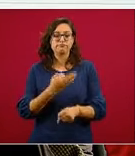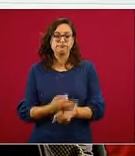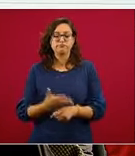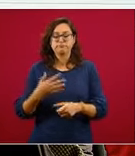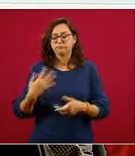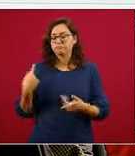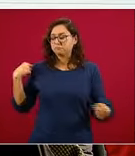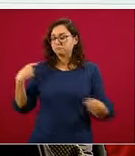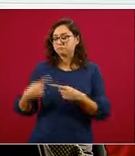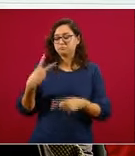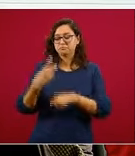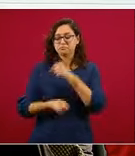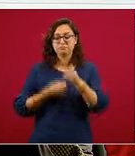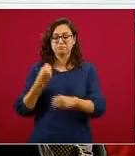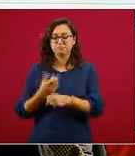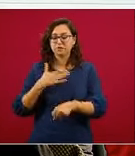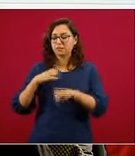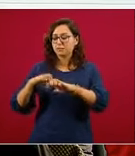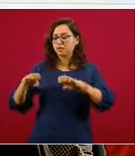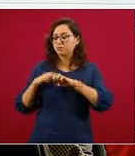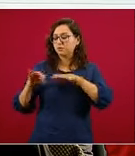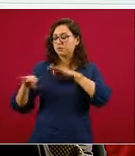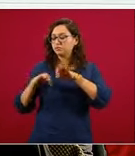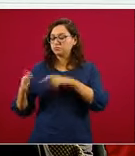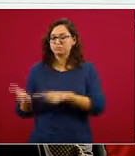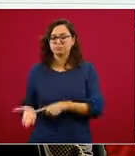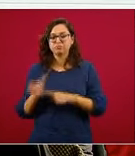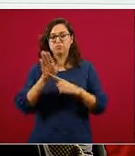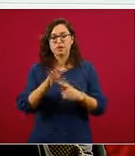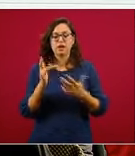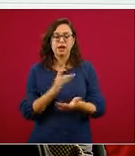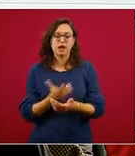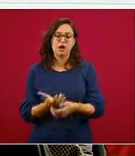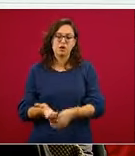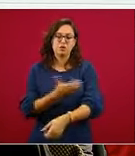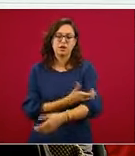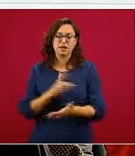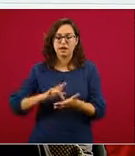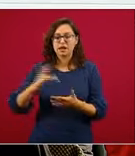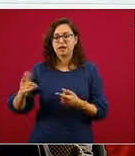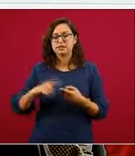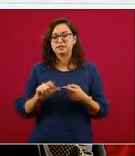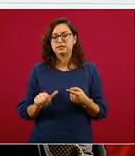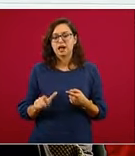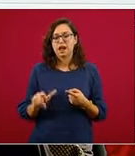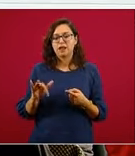realizando en los últimos 2 años. Muchas gracias a mis colaboradores, Alfredo, Eiji y Everardo.